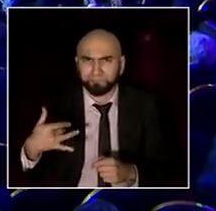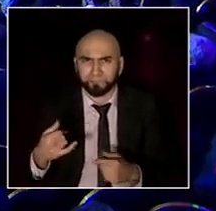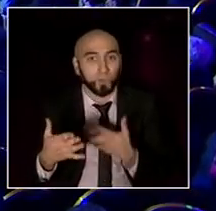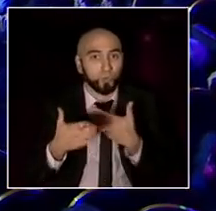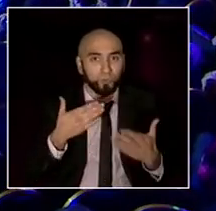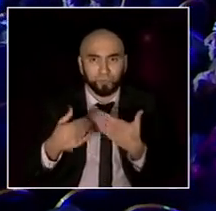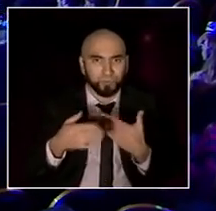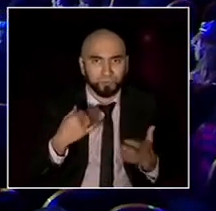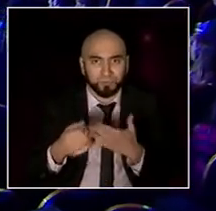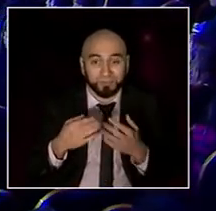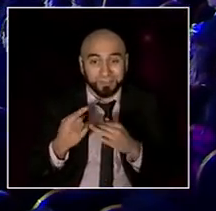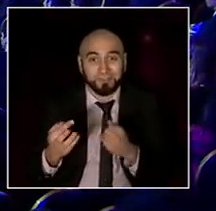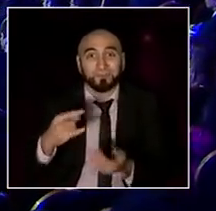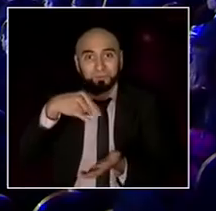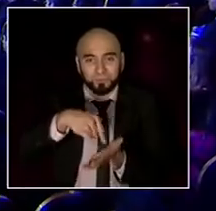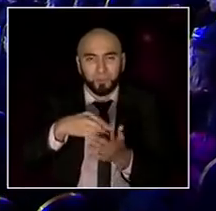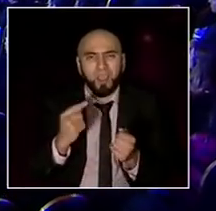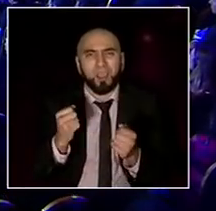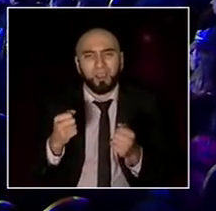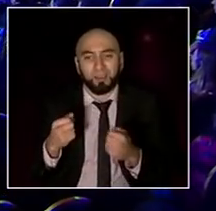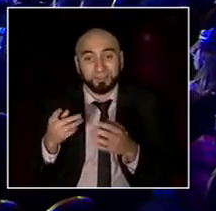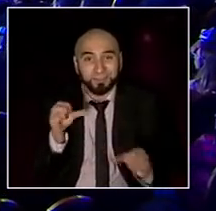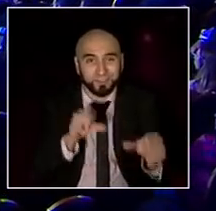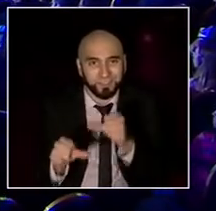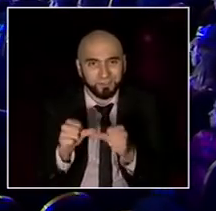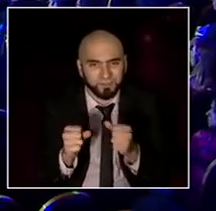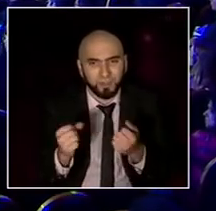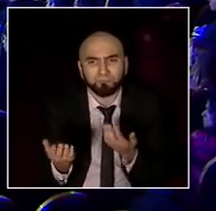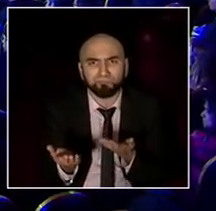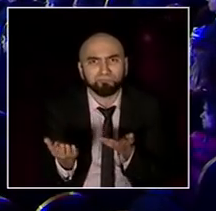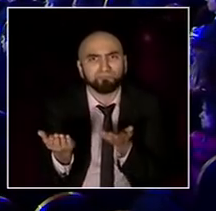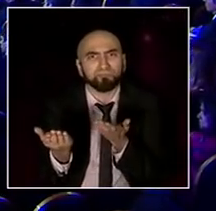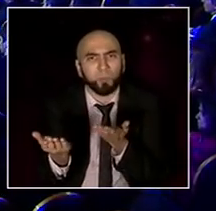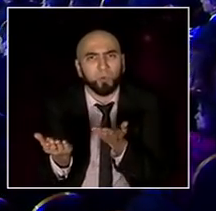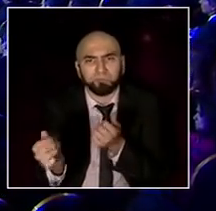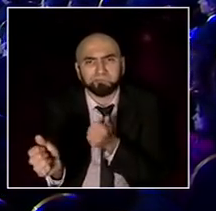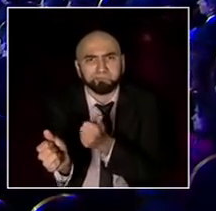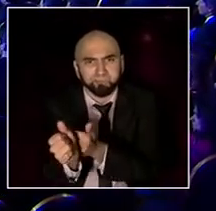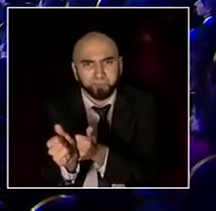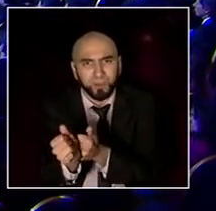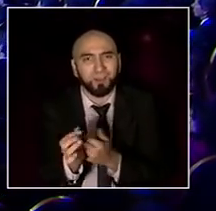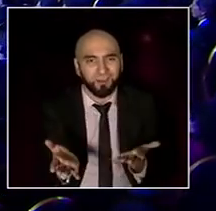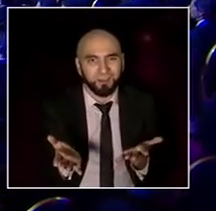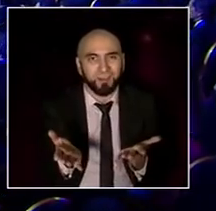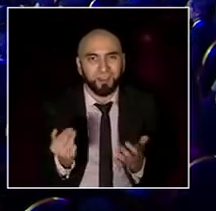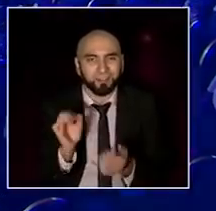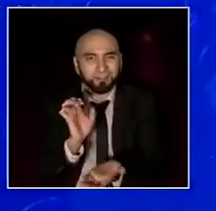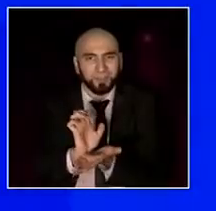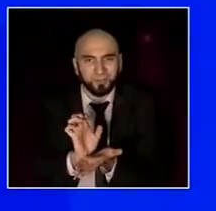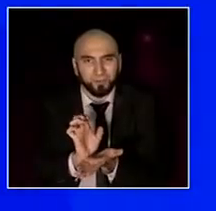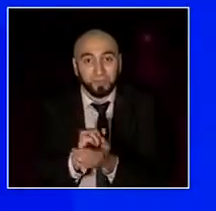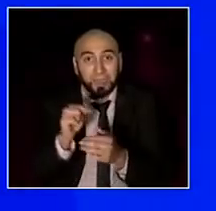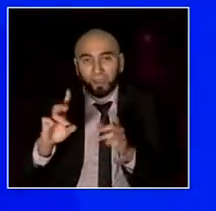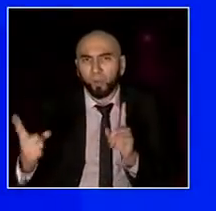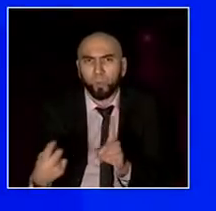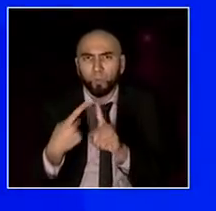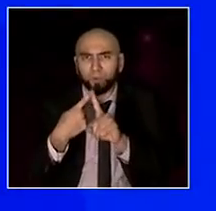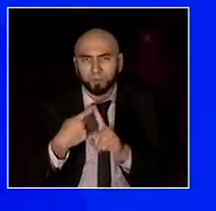para acercar la ciencia a los ciudadanos, a los agentes económicos, al Estado. Este encuentro se fue